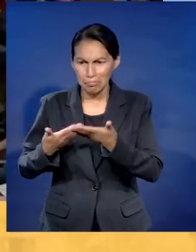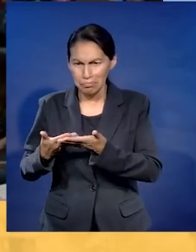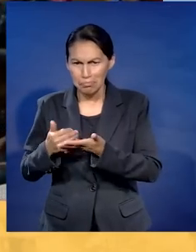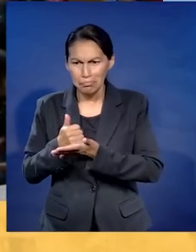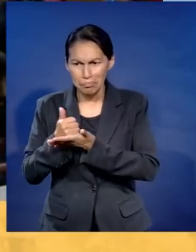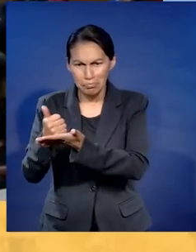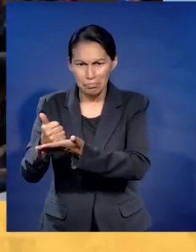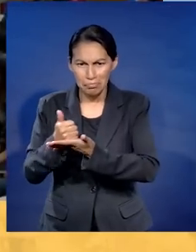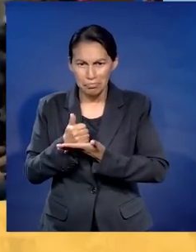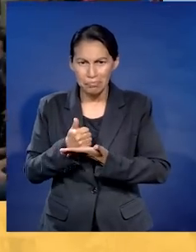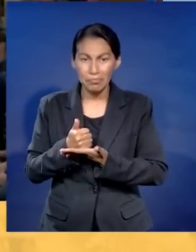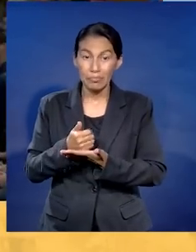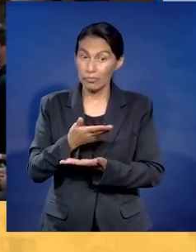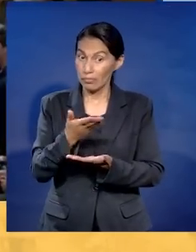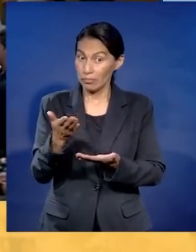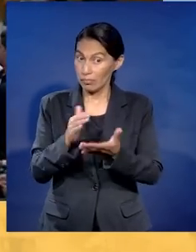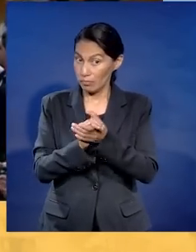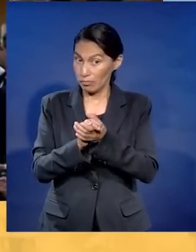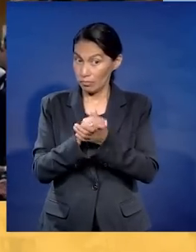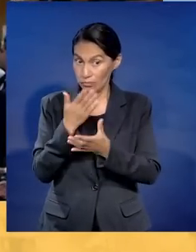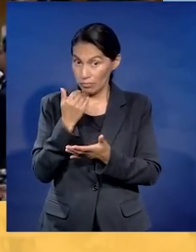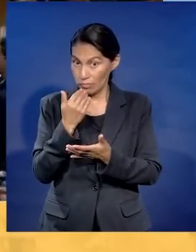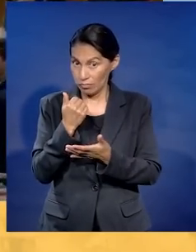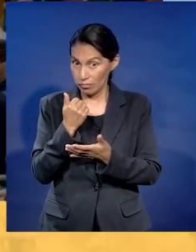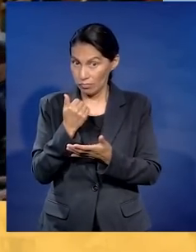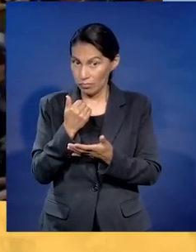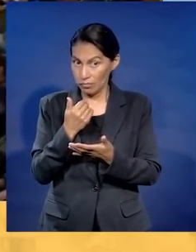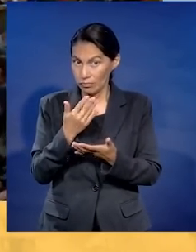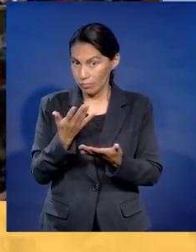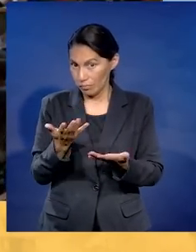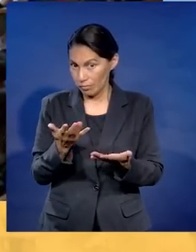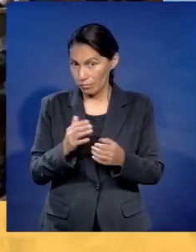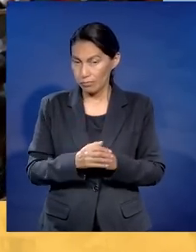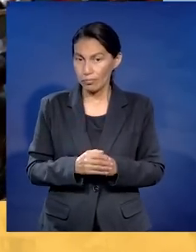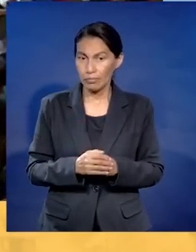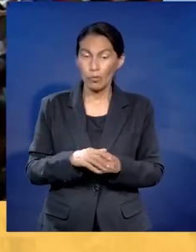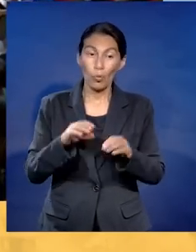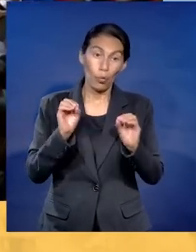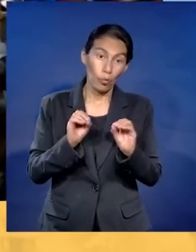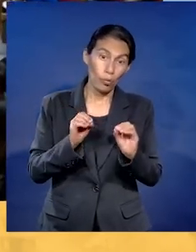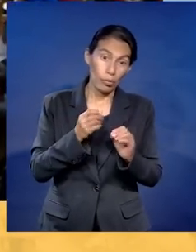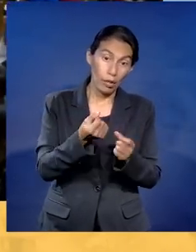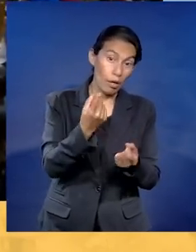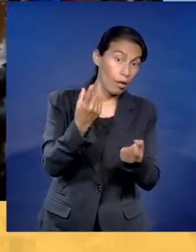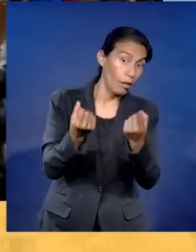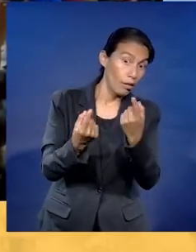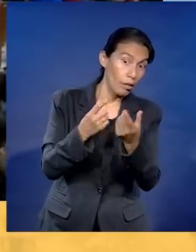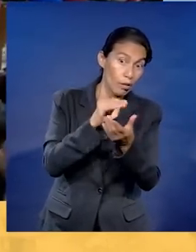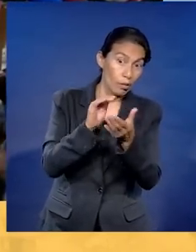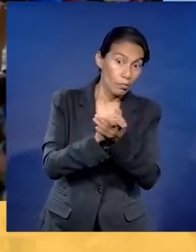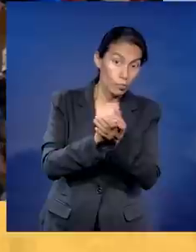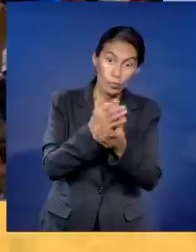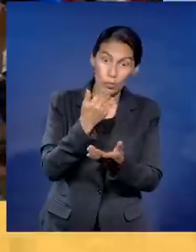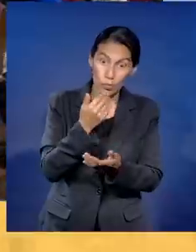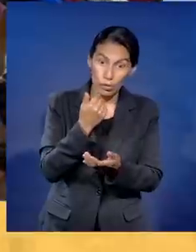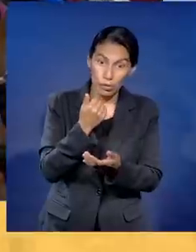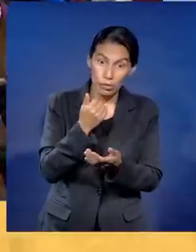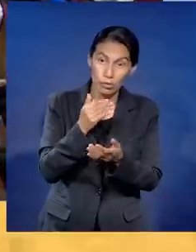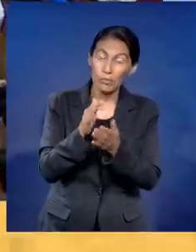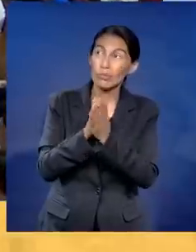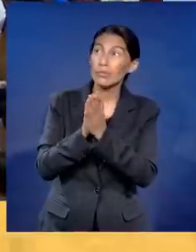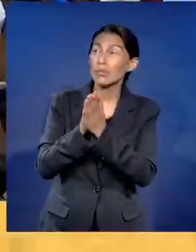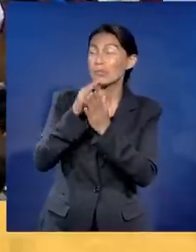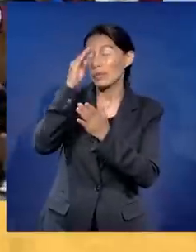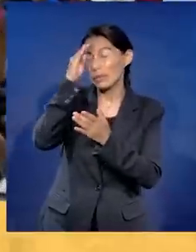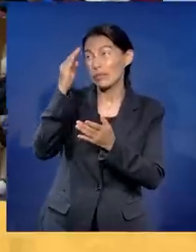Vamos a seguir apostando el uno por el otro. Si usted no tiene el privilegio de estar con su esposo y esposa, ahora también esto es para usted. O todavía